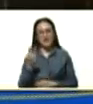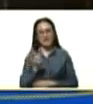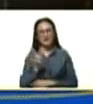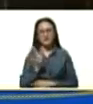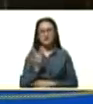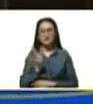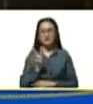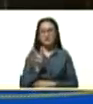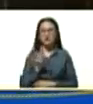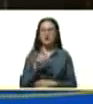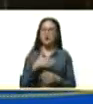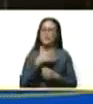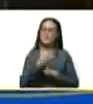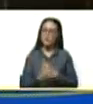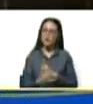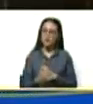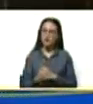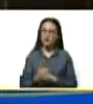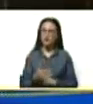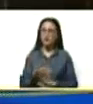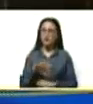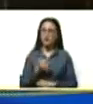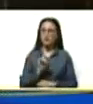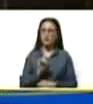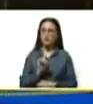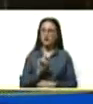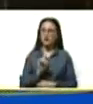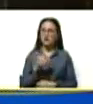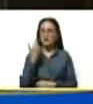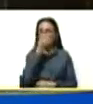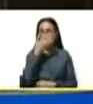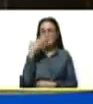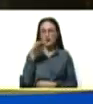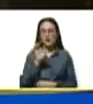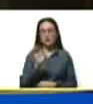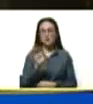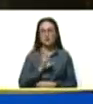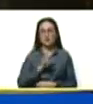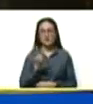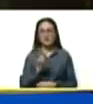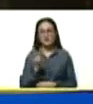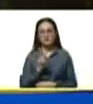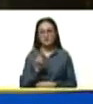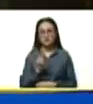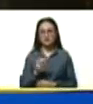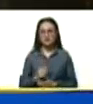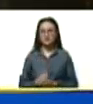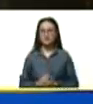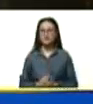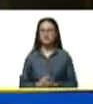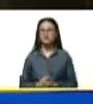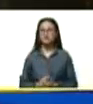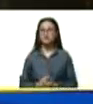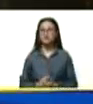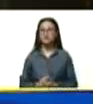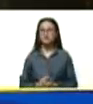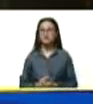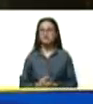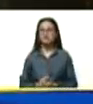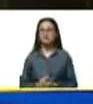de los proyectos que tiene el imperialismo en Venezuela y estamos